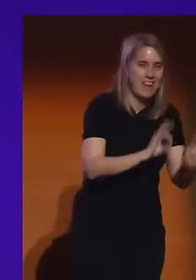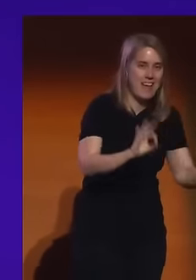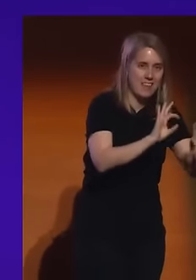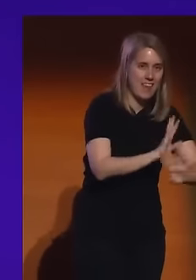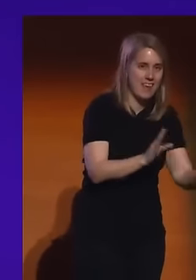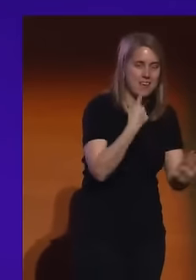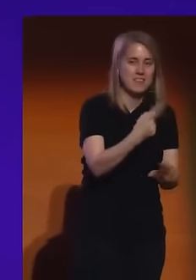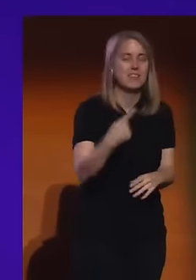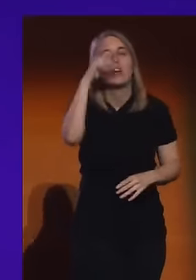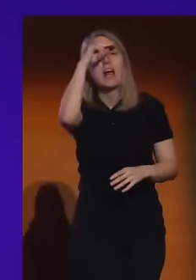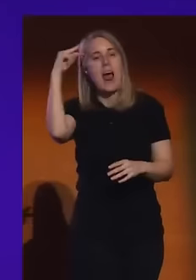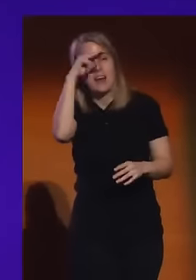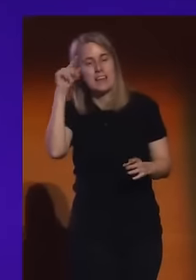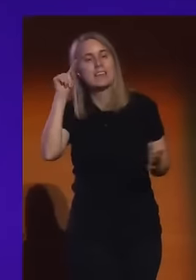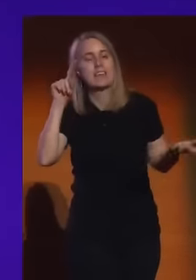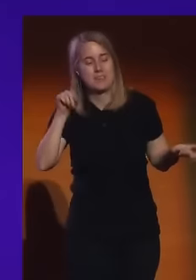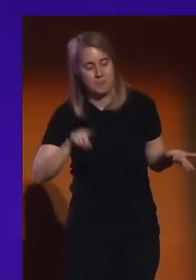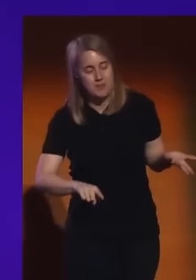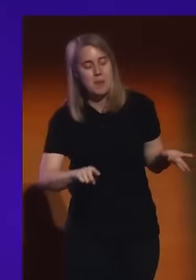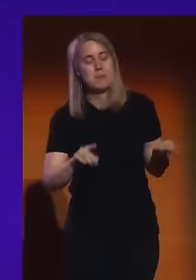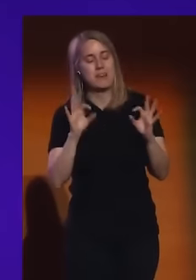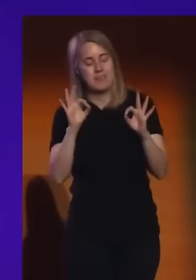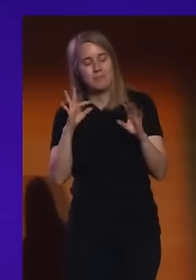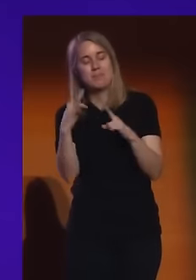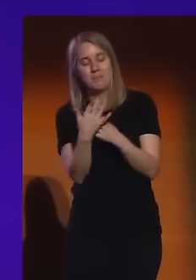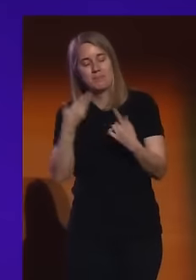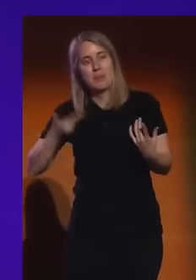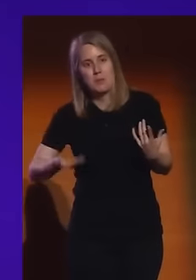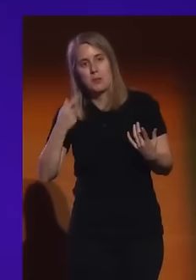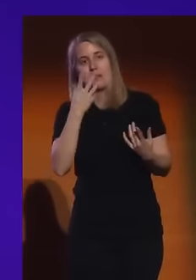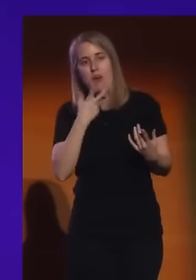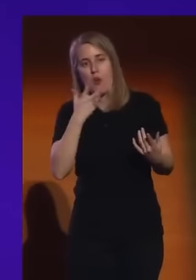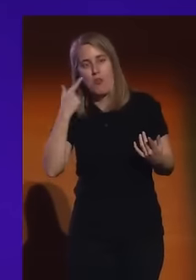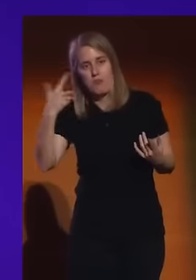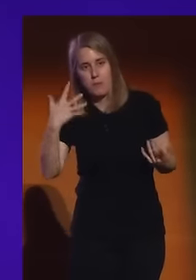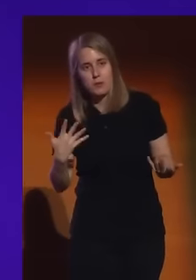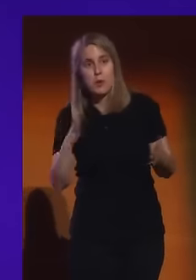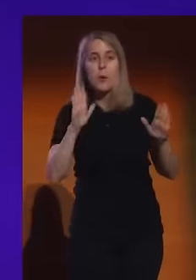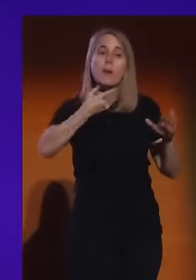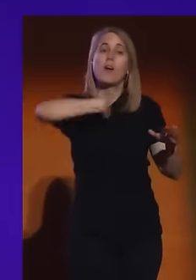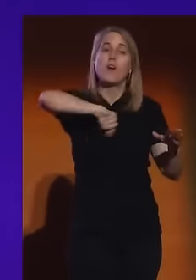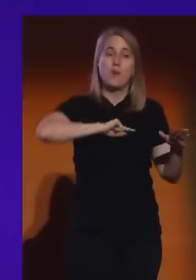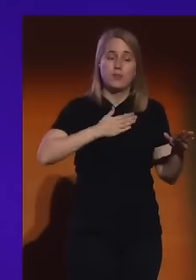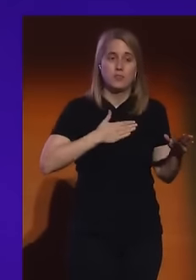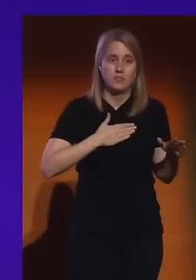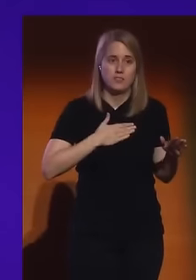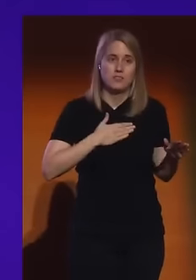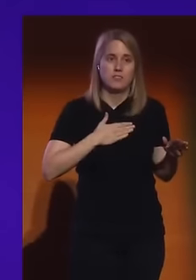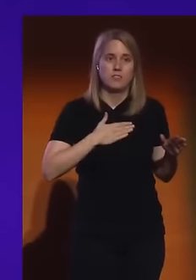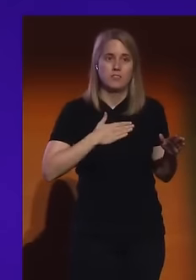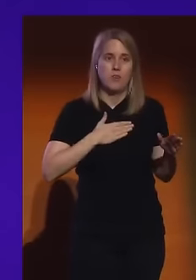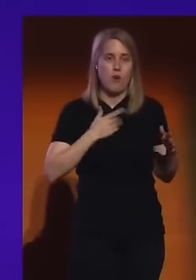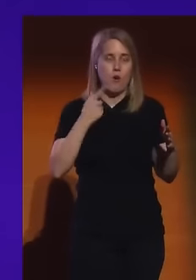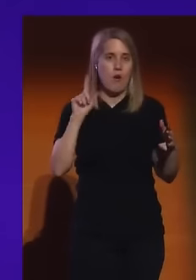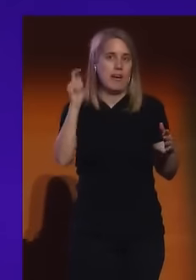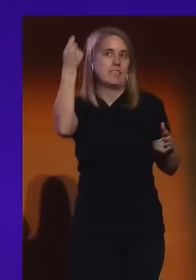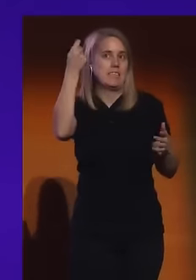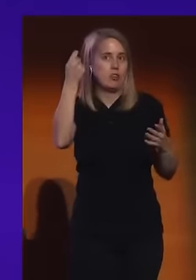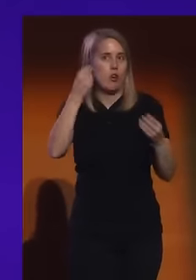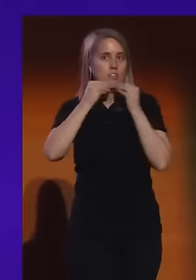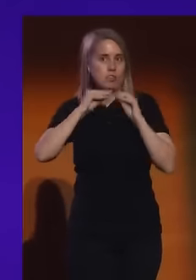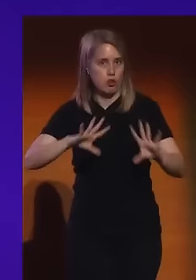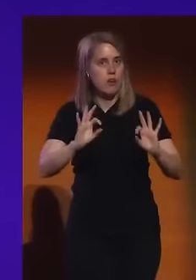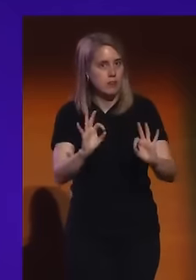Bale atletik dagun G arrastar